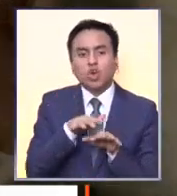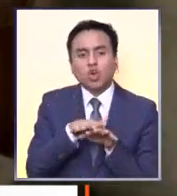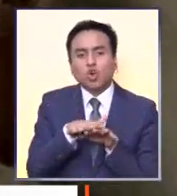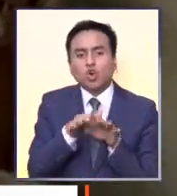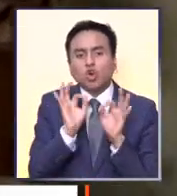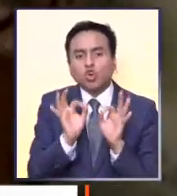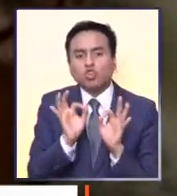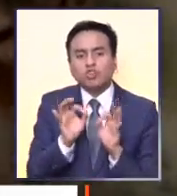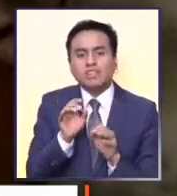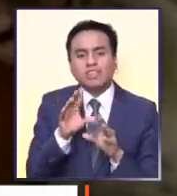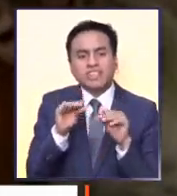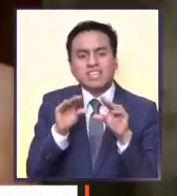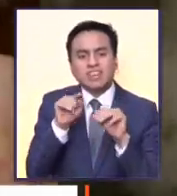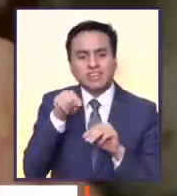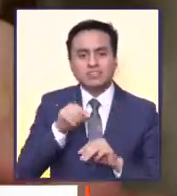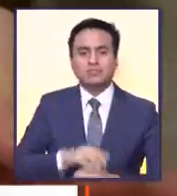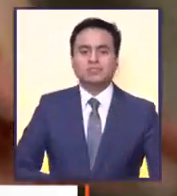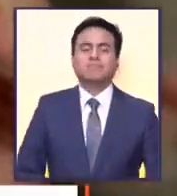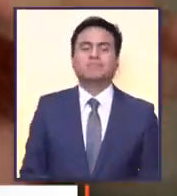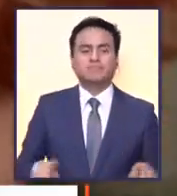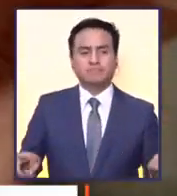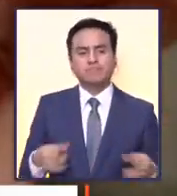tierno por